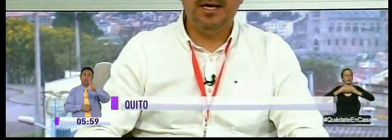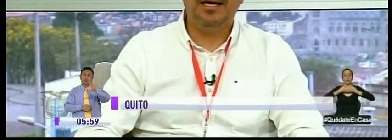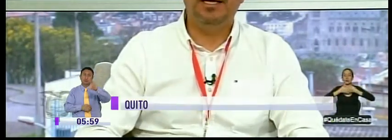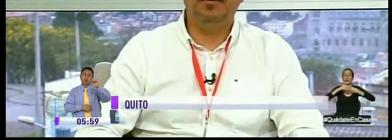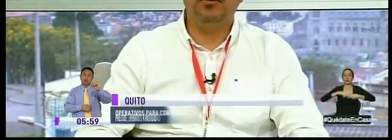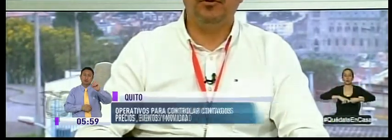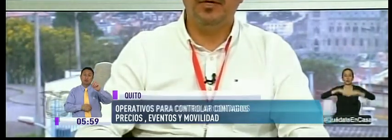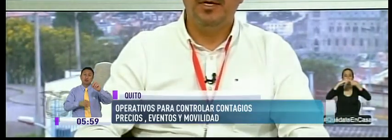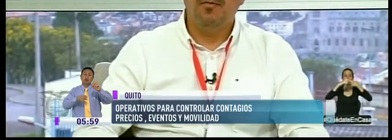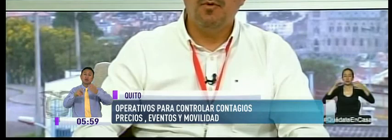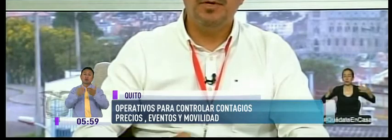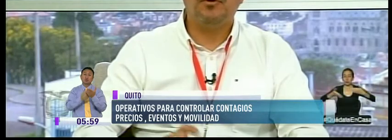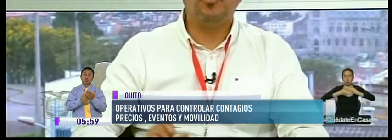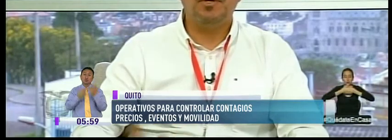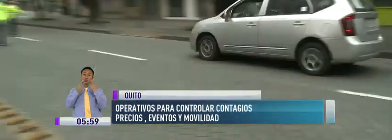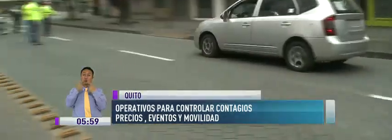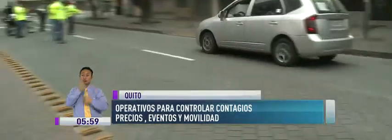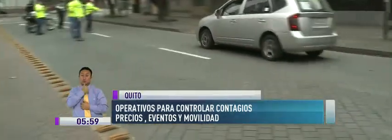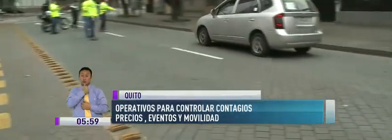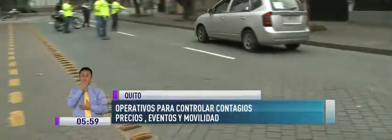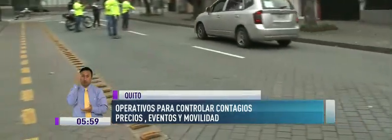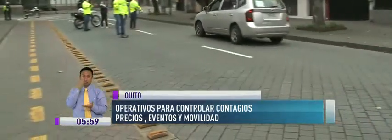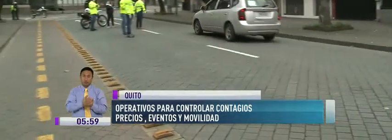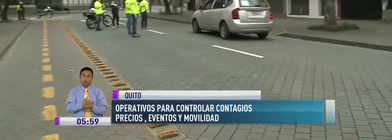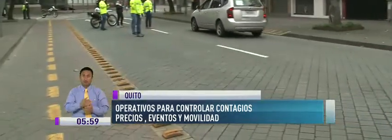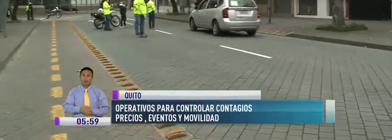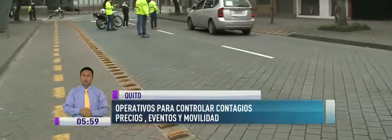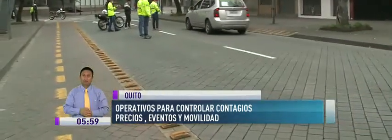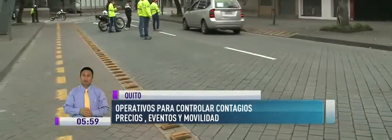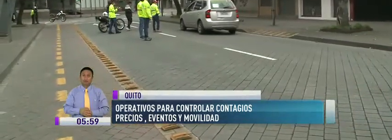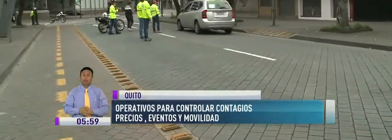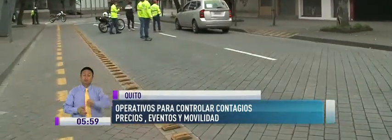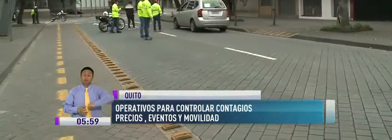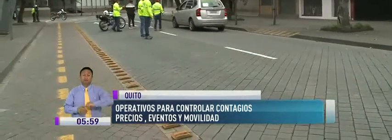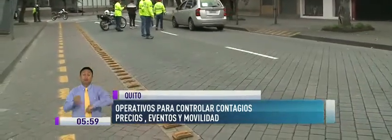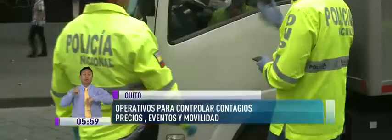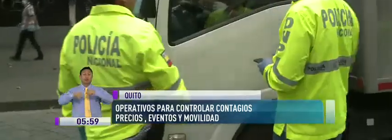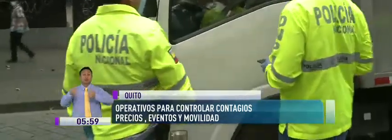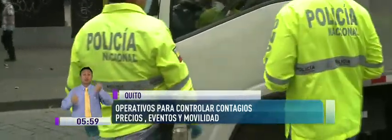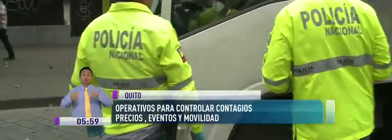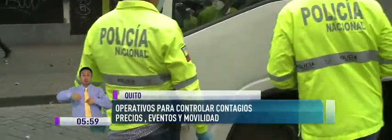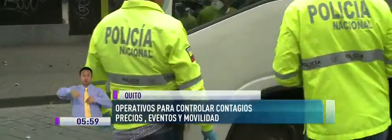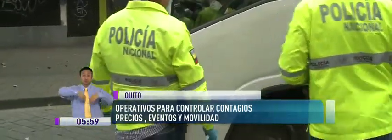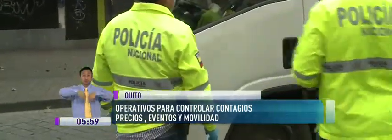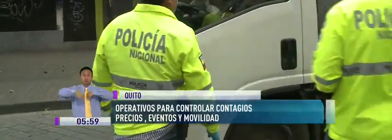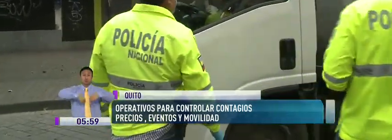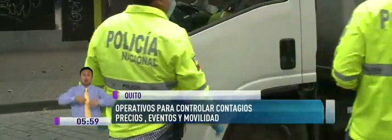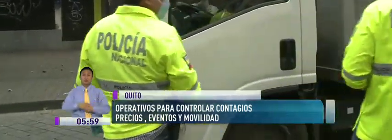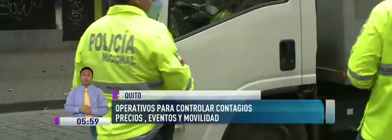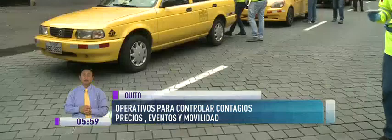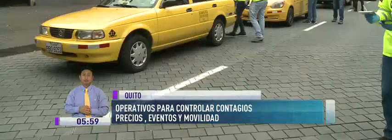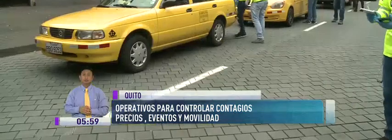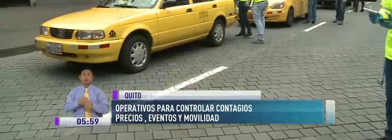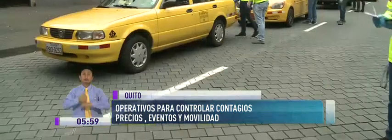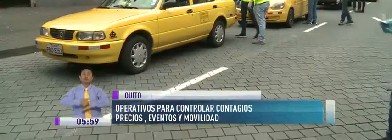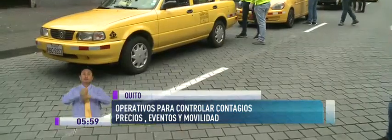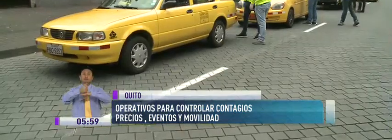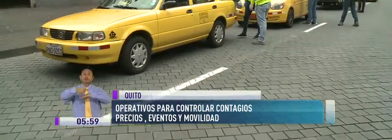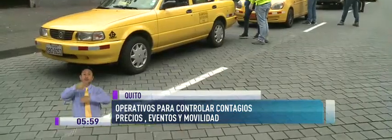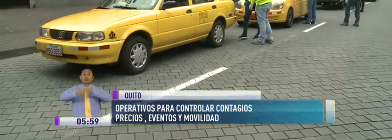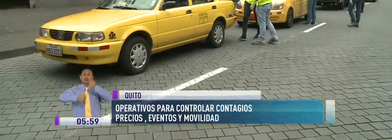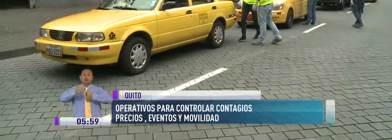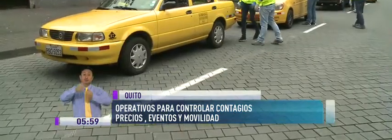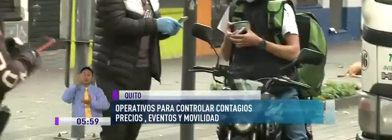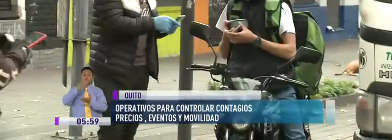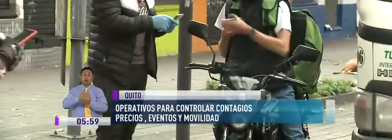130 eventos públicos o privados. También existen restricciones de movilidad. Las autoridades aclararon sobre la circulación vehicular